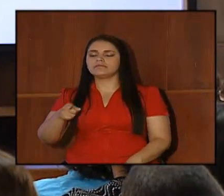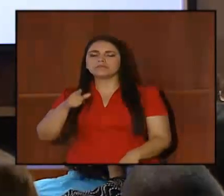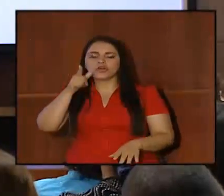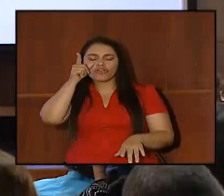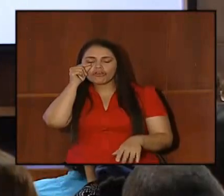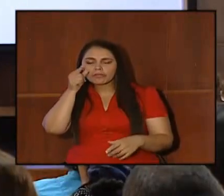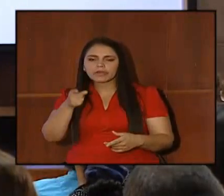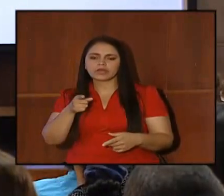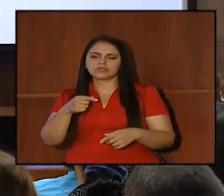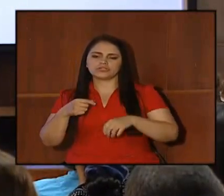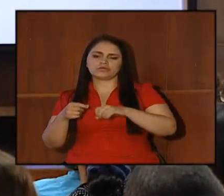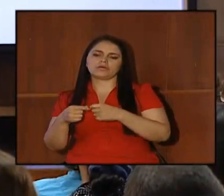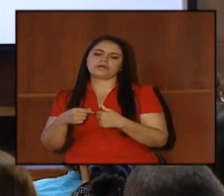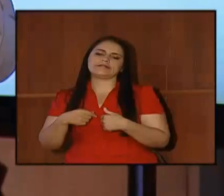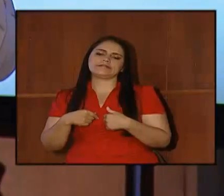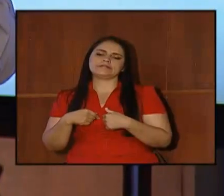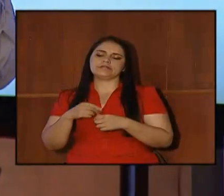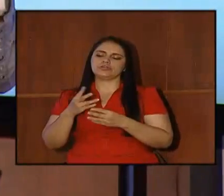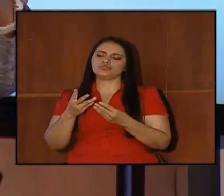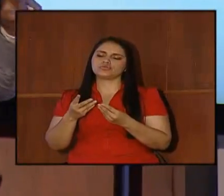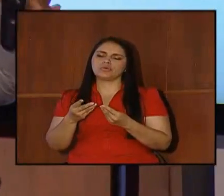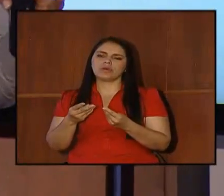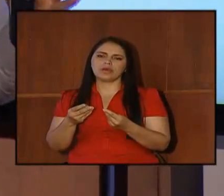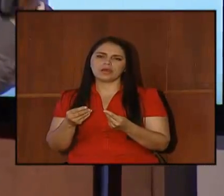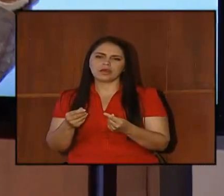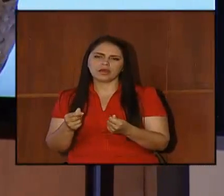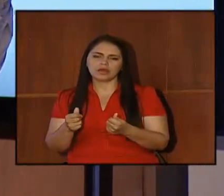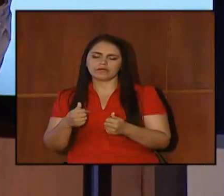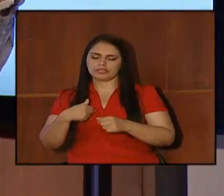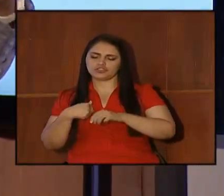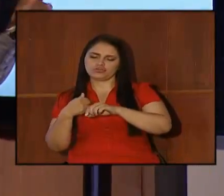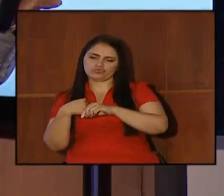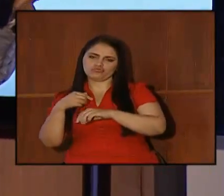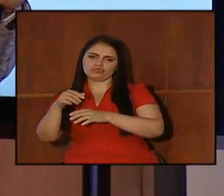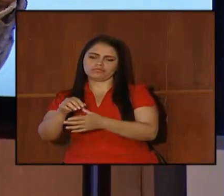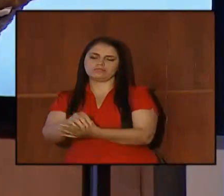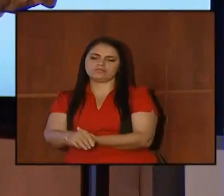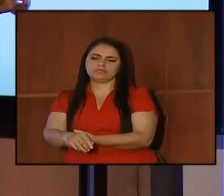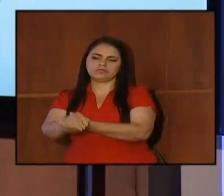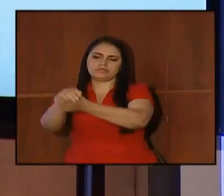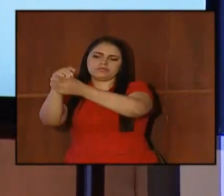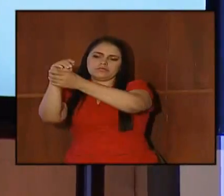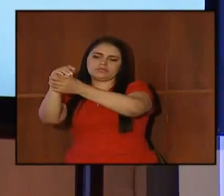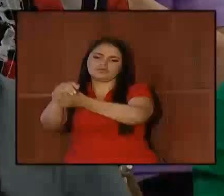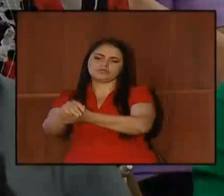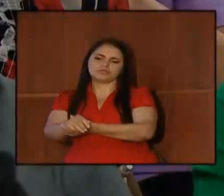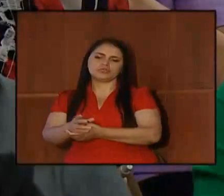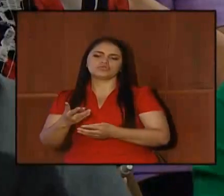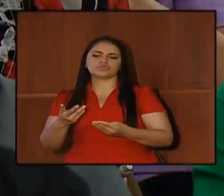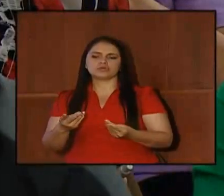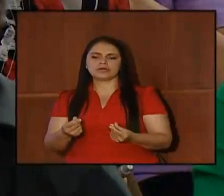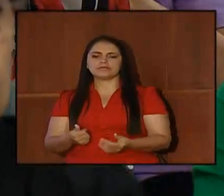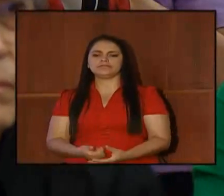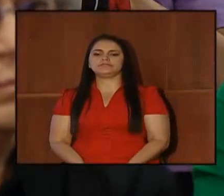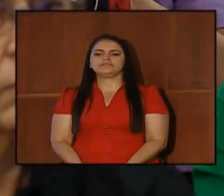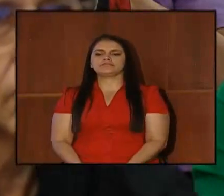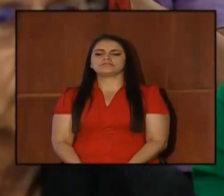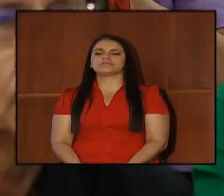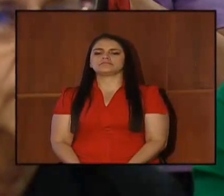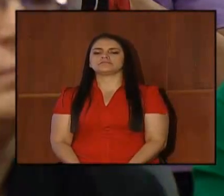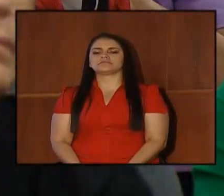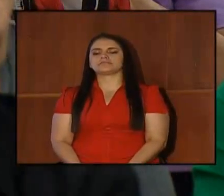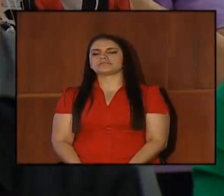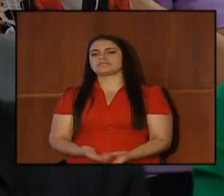hace nada. Pasivos es de pasito, de que yo se lo hago, ¿sí? Entonces, según las posibilidades de